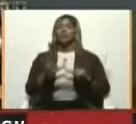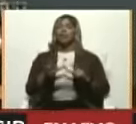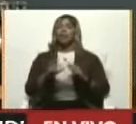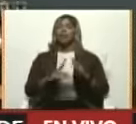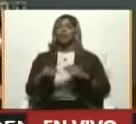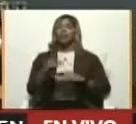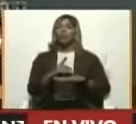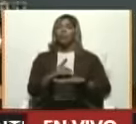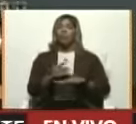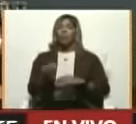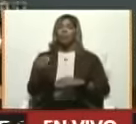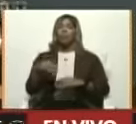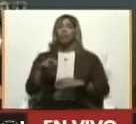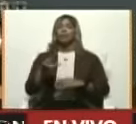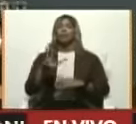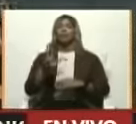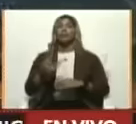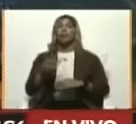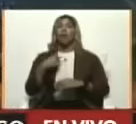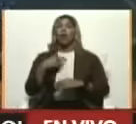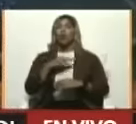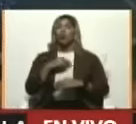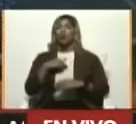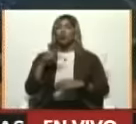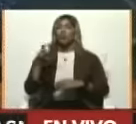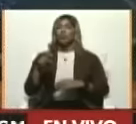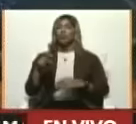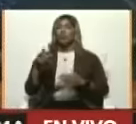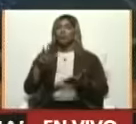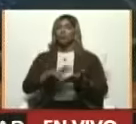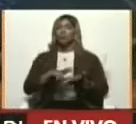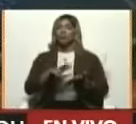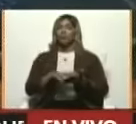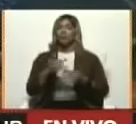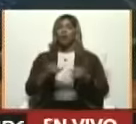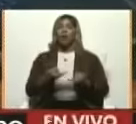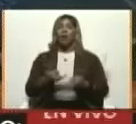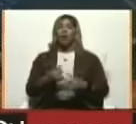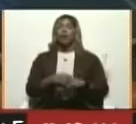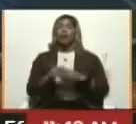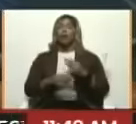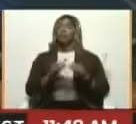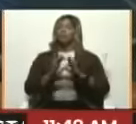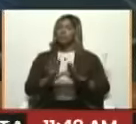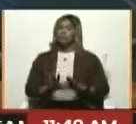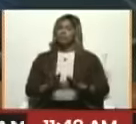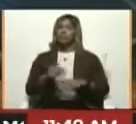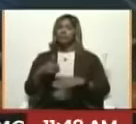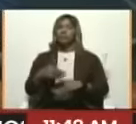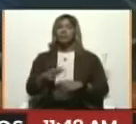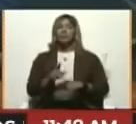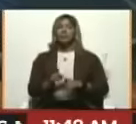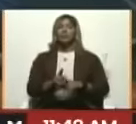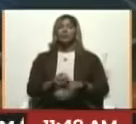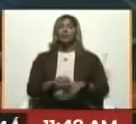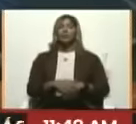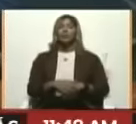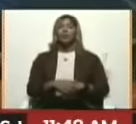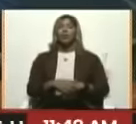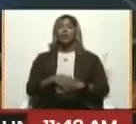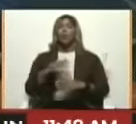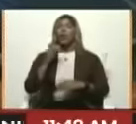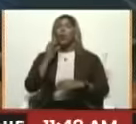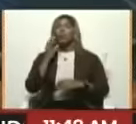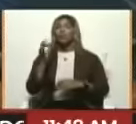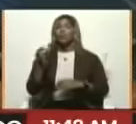en curso, más 3 que estamos buscando certificar ahora, y estoy seguro que se realizará así ante el Consejo Nacional de